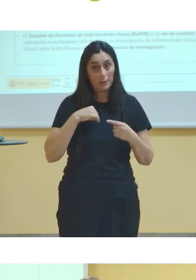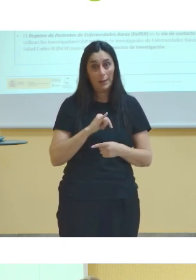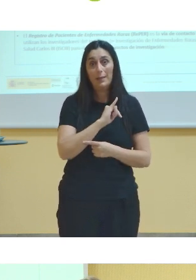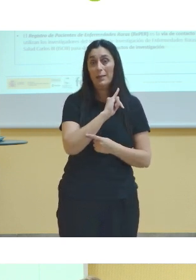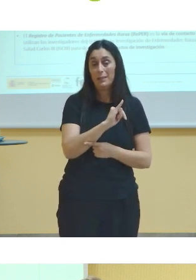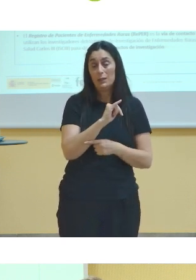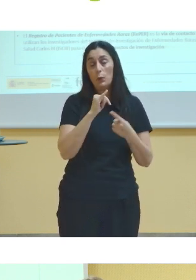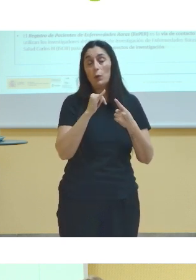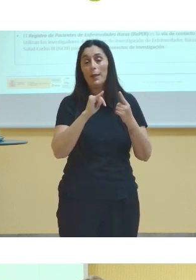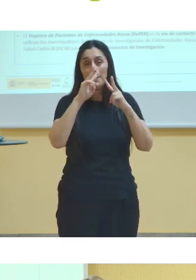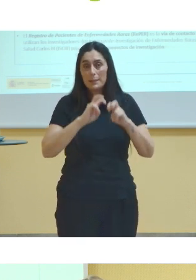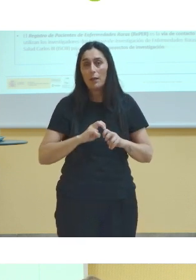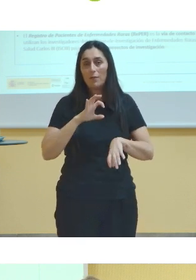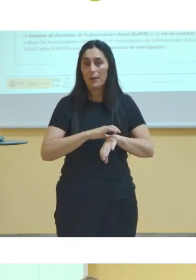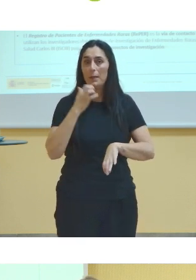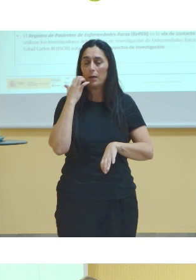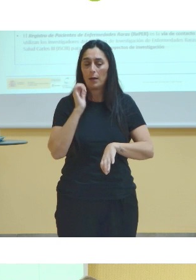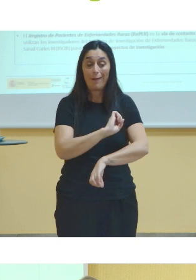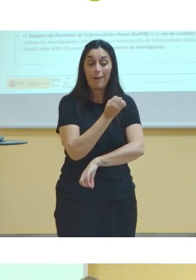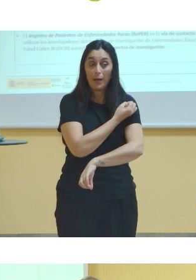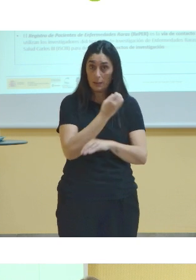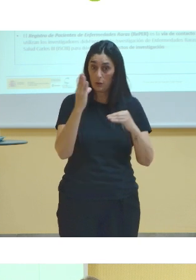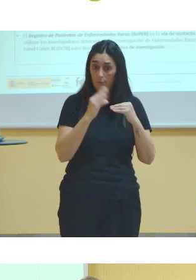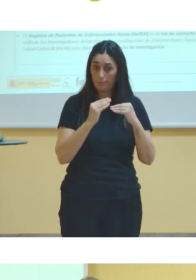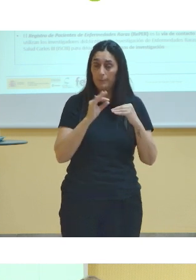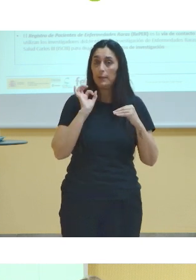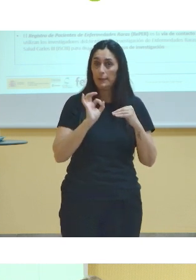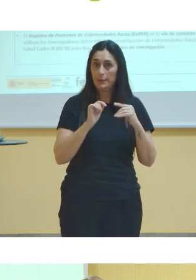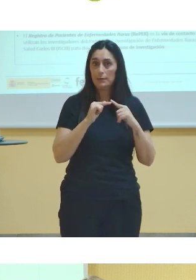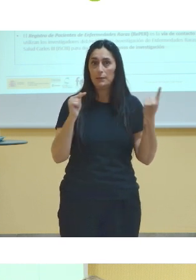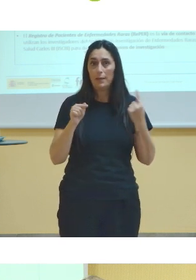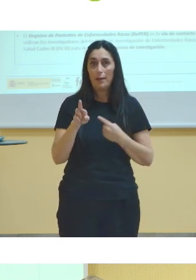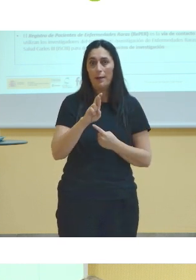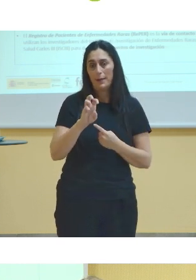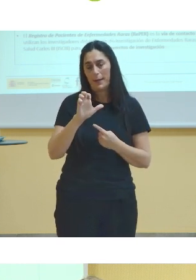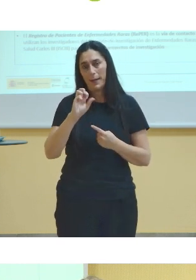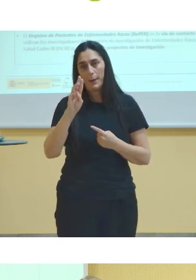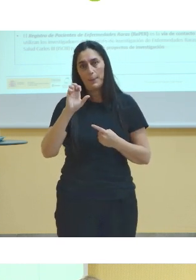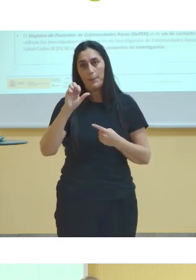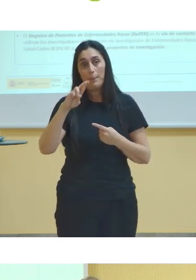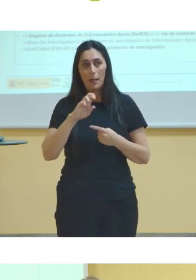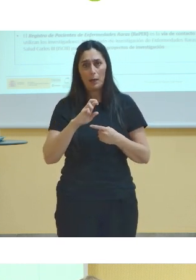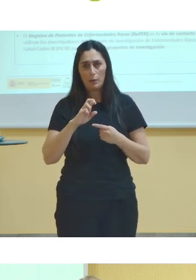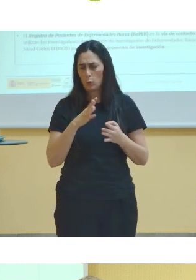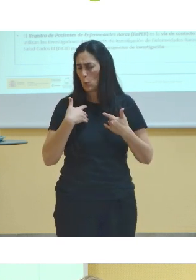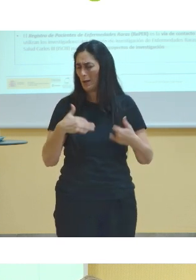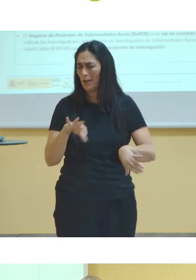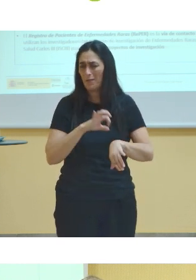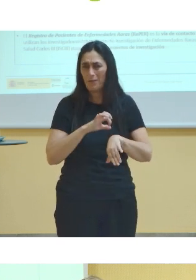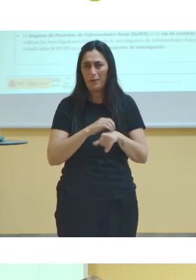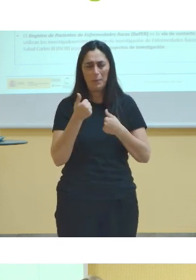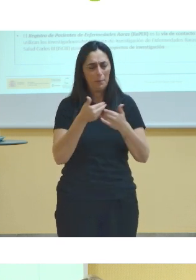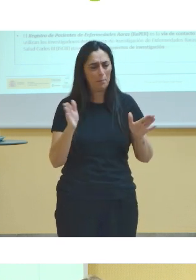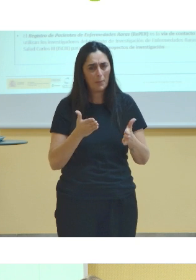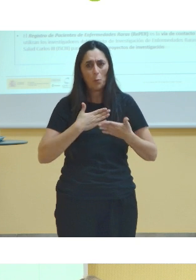de Investigación de Enfermedades Raras tenemos el registro de pacientes de enfermedades raras, que es el REPER, que está abierto a cualquier patología, abierto a la